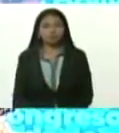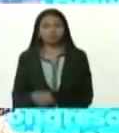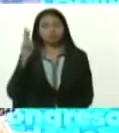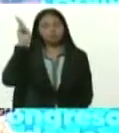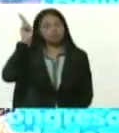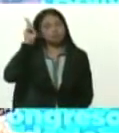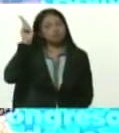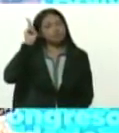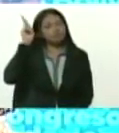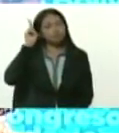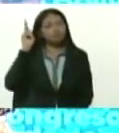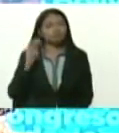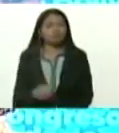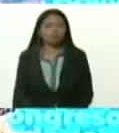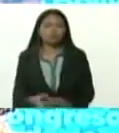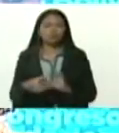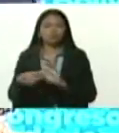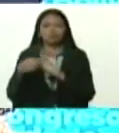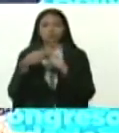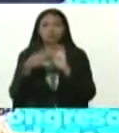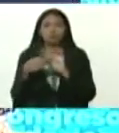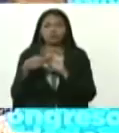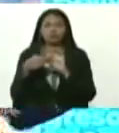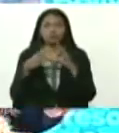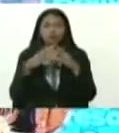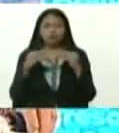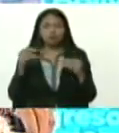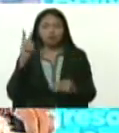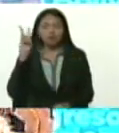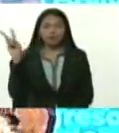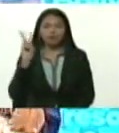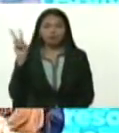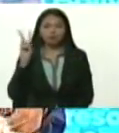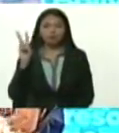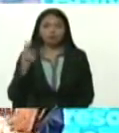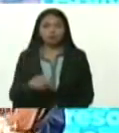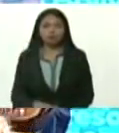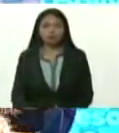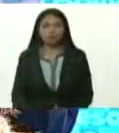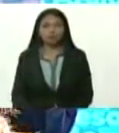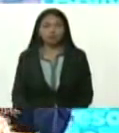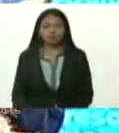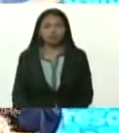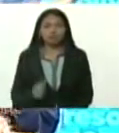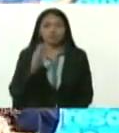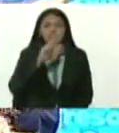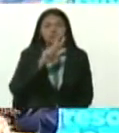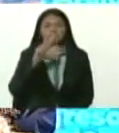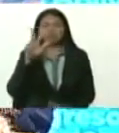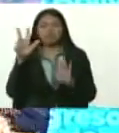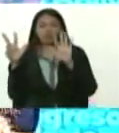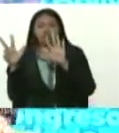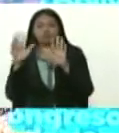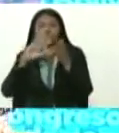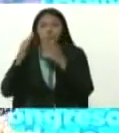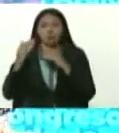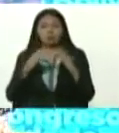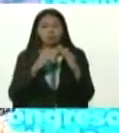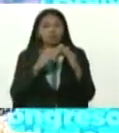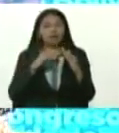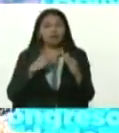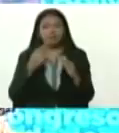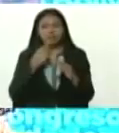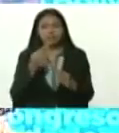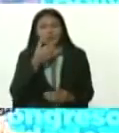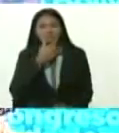indígena, unido para toda Venezuela. 38 comunidades, hay que decirlo, es